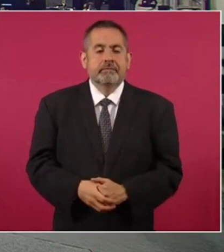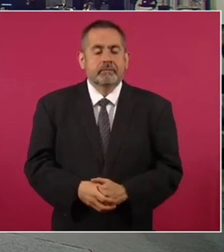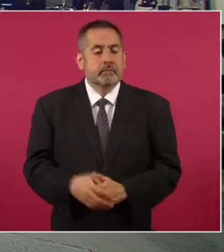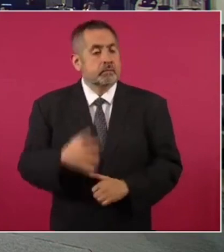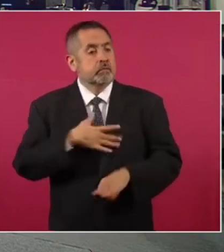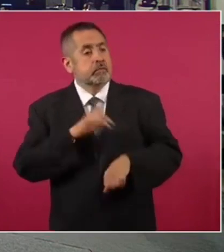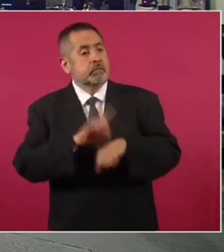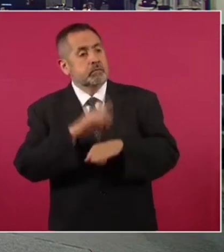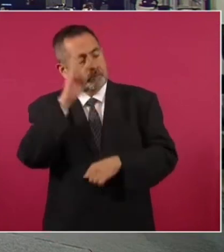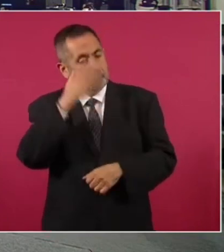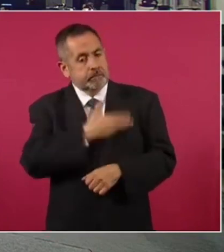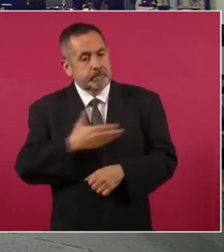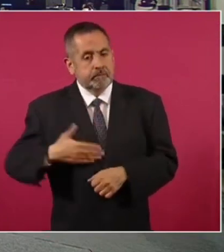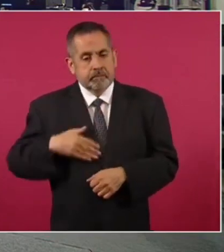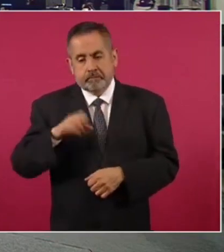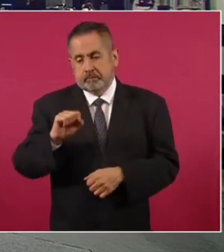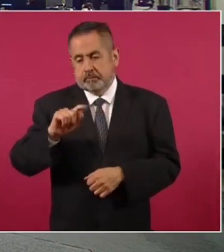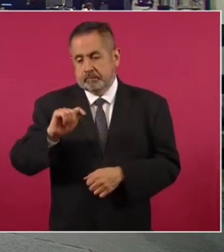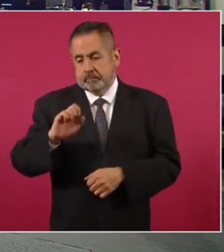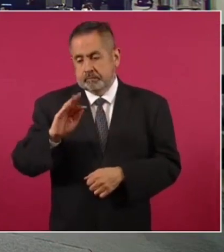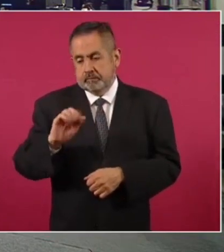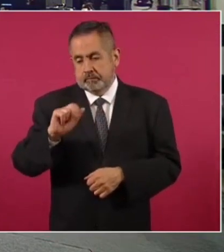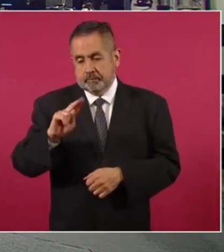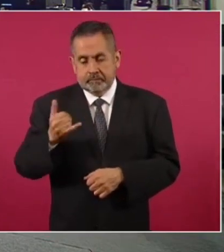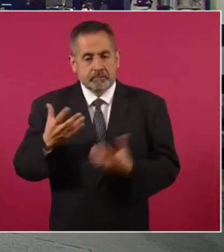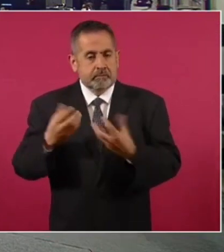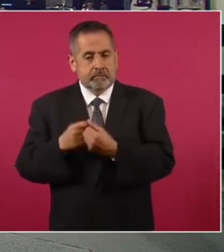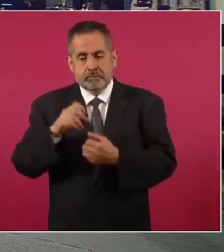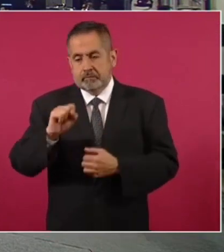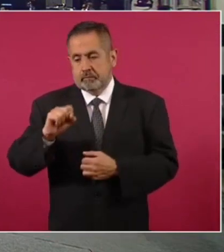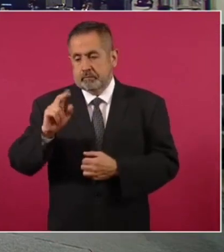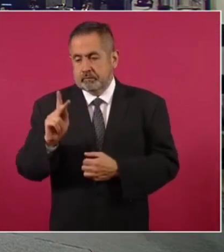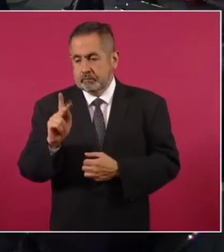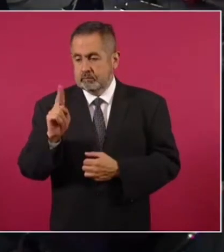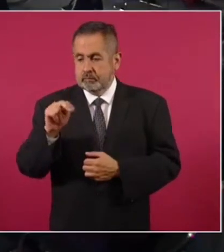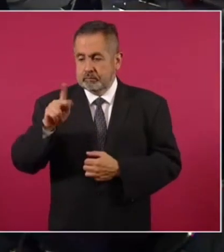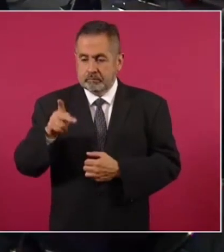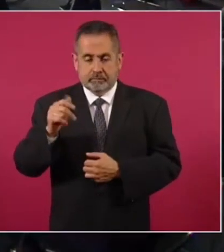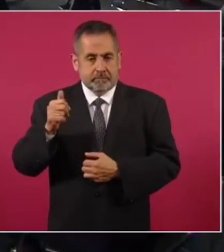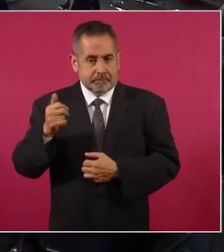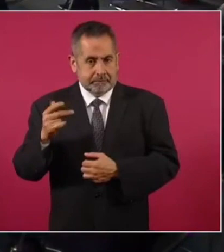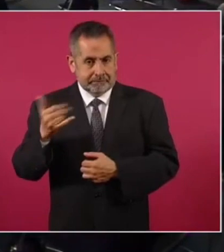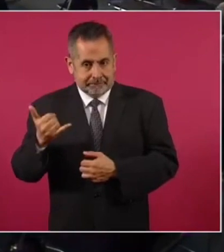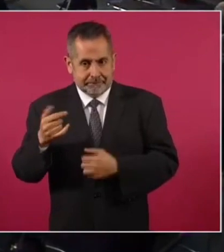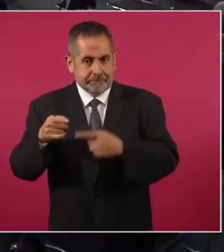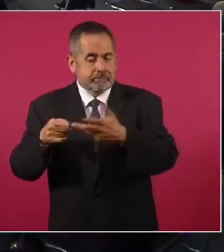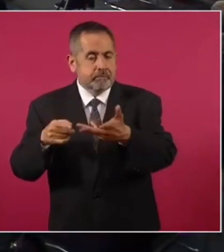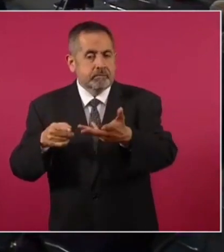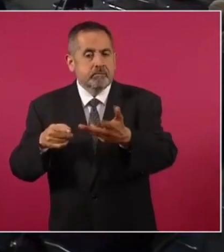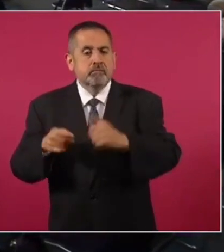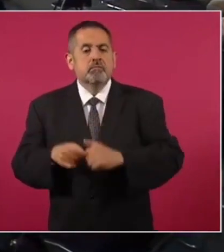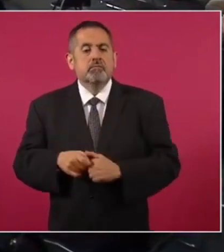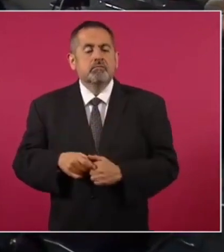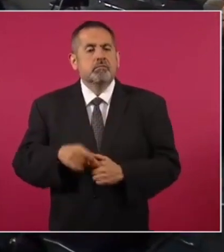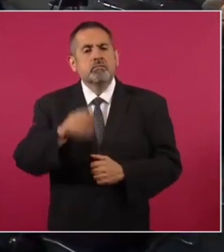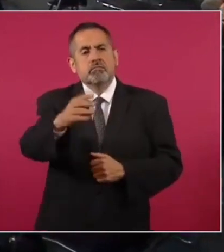Buenos días, señor presidente. Stephanie Palacios, de la agencia Sputnik. Consultarle sobre el bloqueo que presenta desde